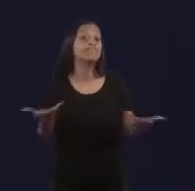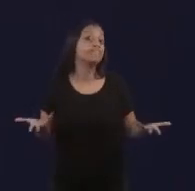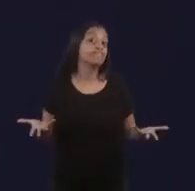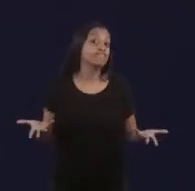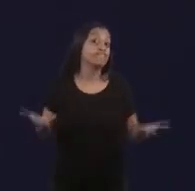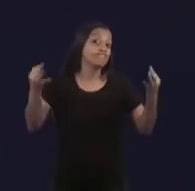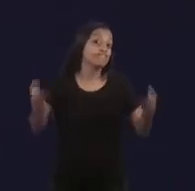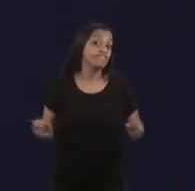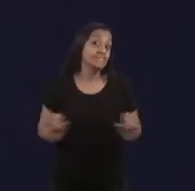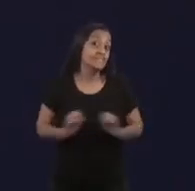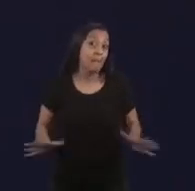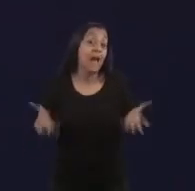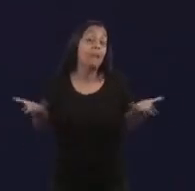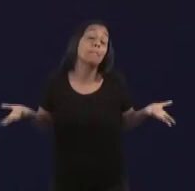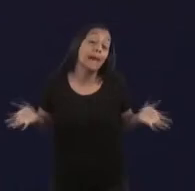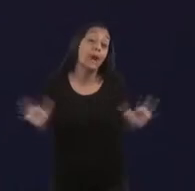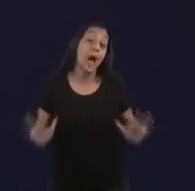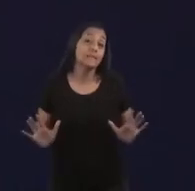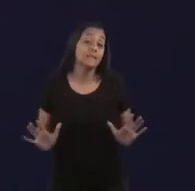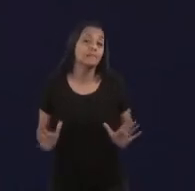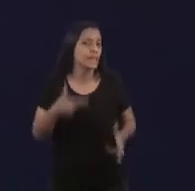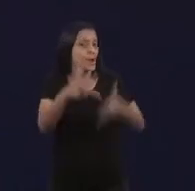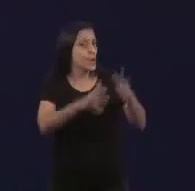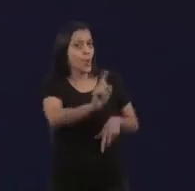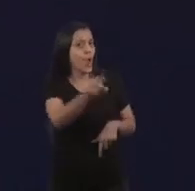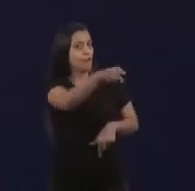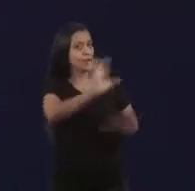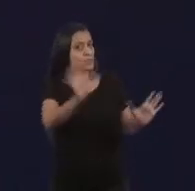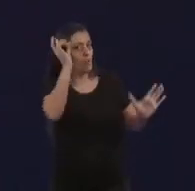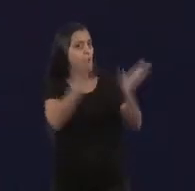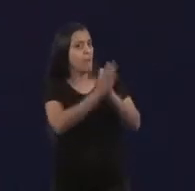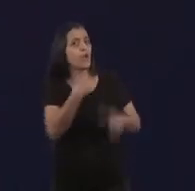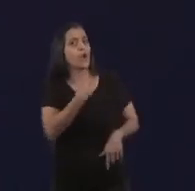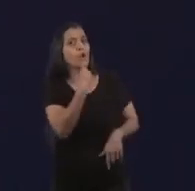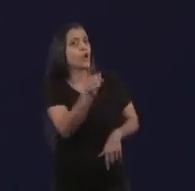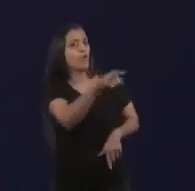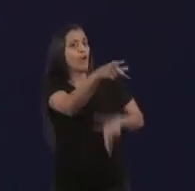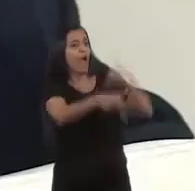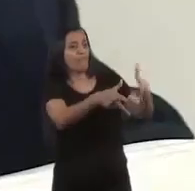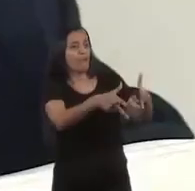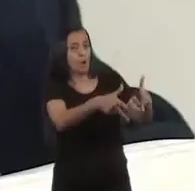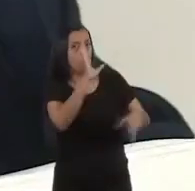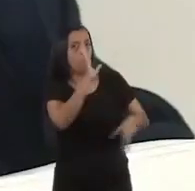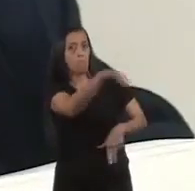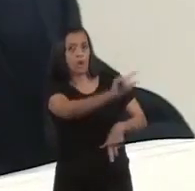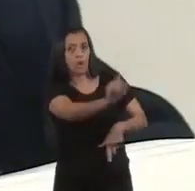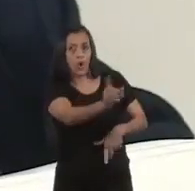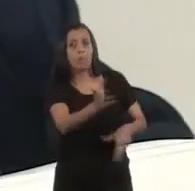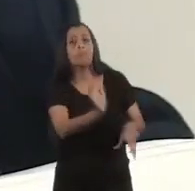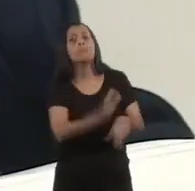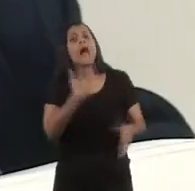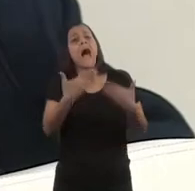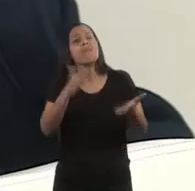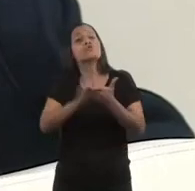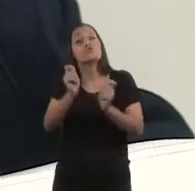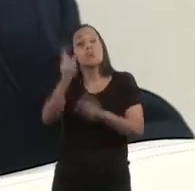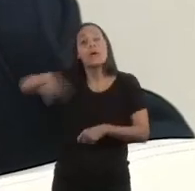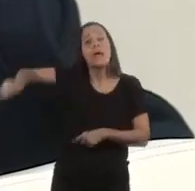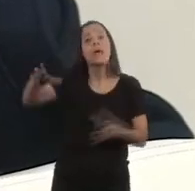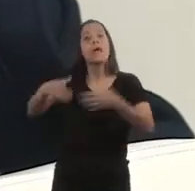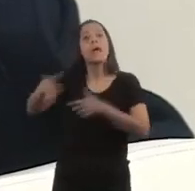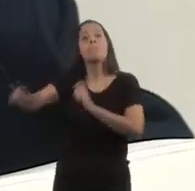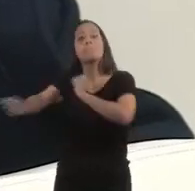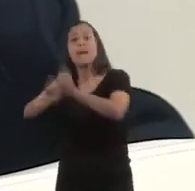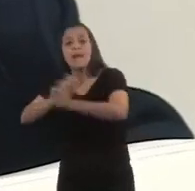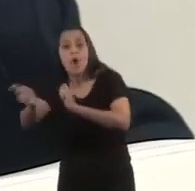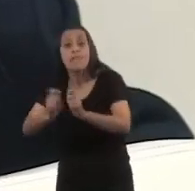correr. Digamos, eso es una obviedad. Disculpame, no me refería a eso específicamente. Me refería a periodistas que son baleados